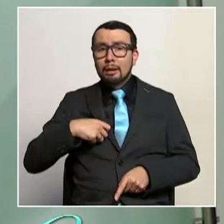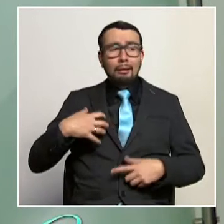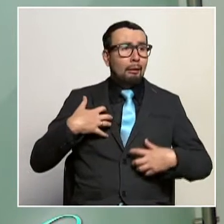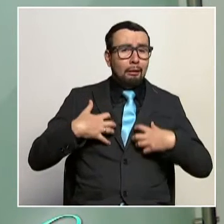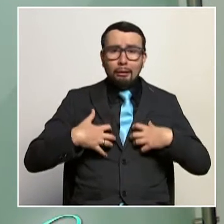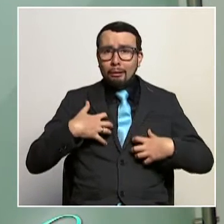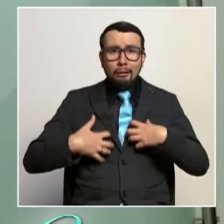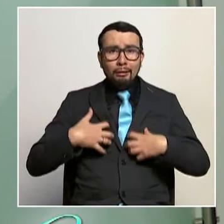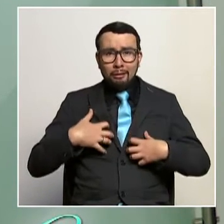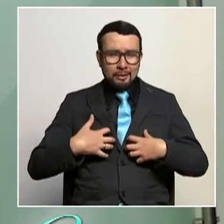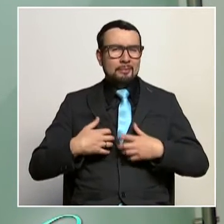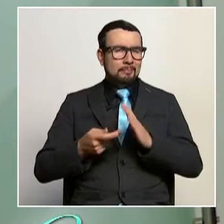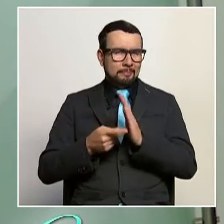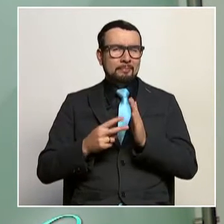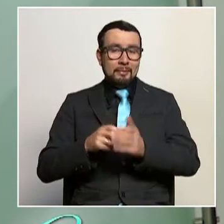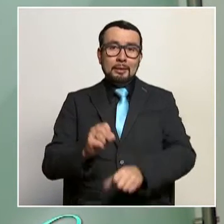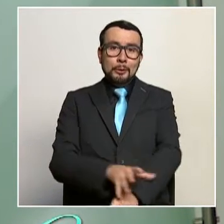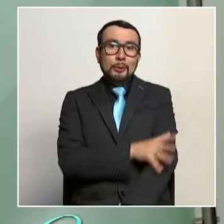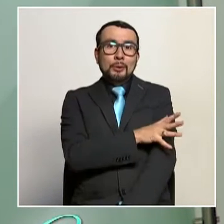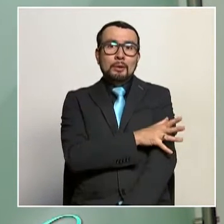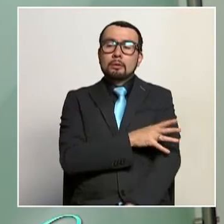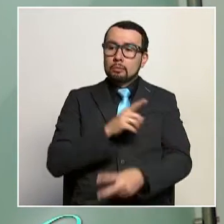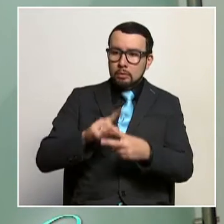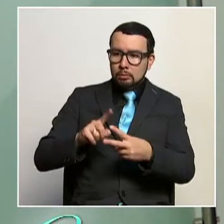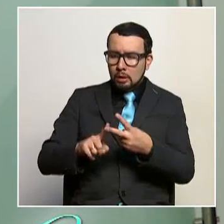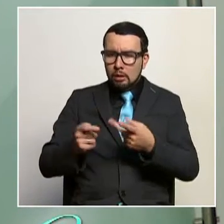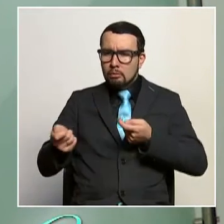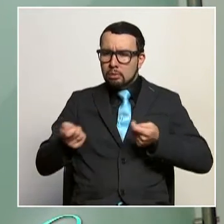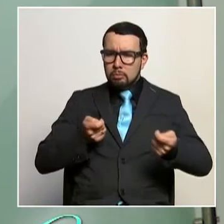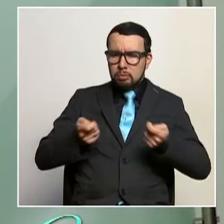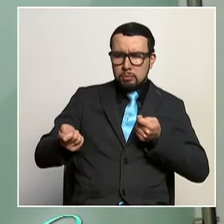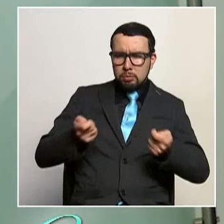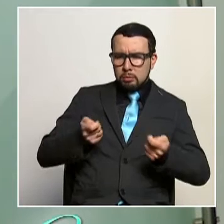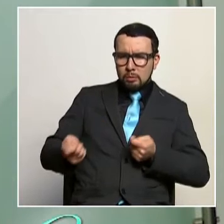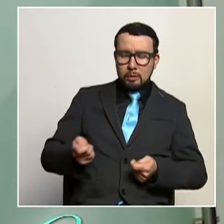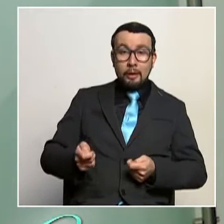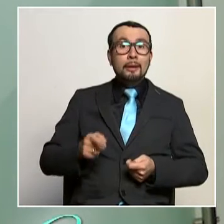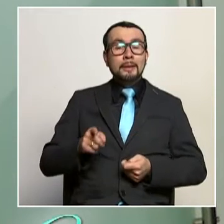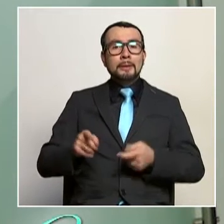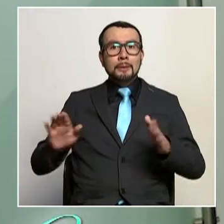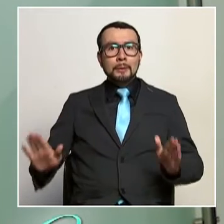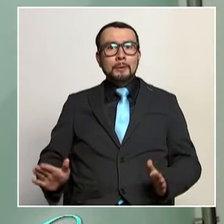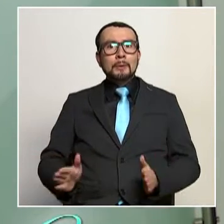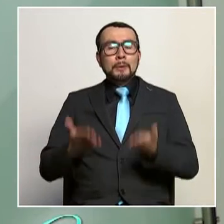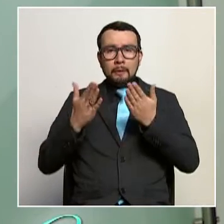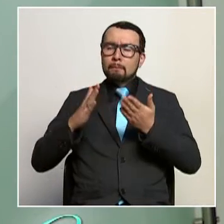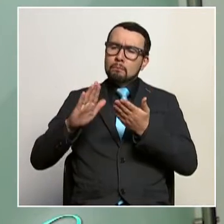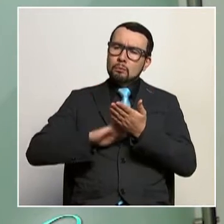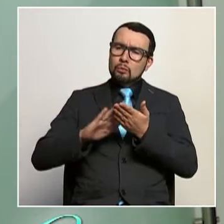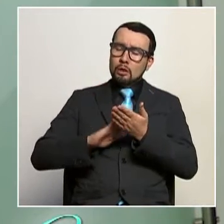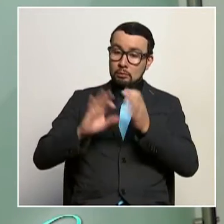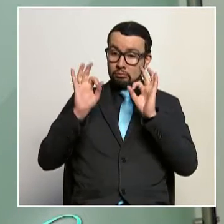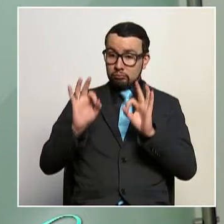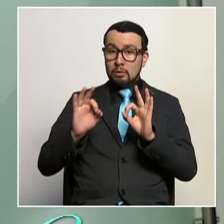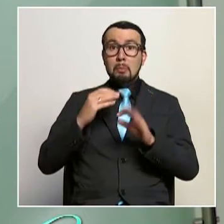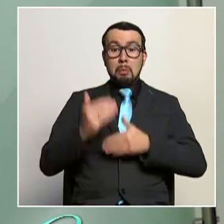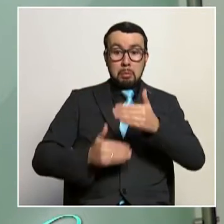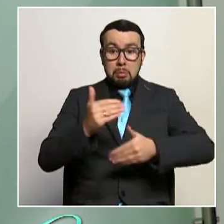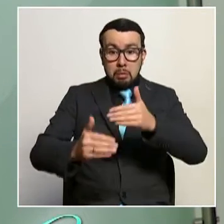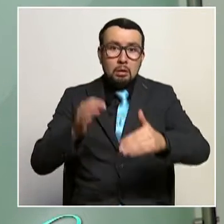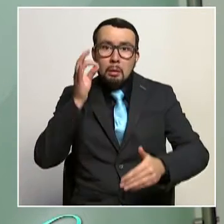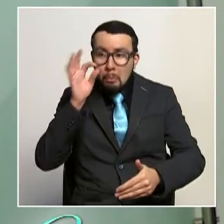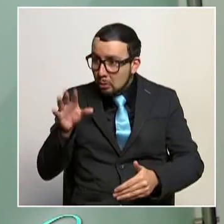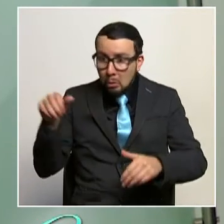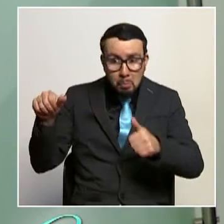Entonces, manejando usted esas dos cosas, va somatizando y puede generar desde lo que está presentando que es funcional hasta un cáncer, de manera que en